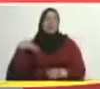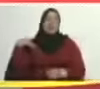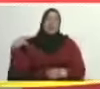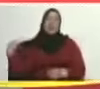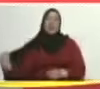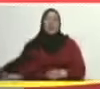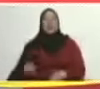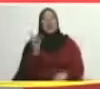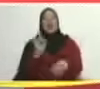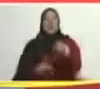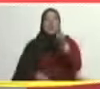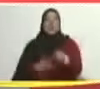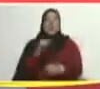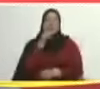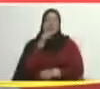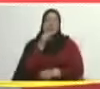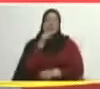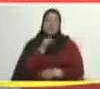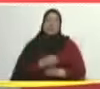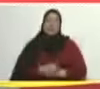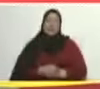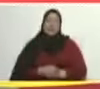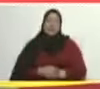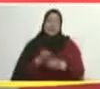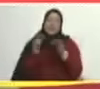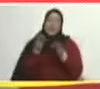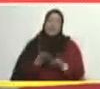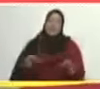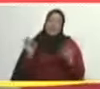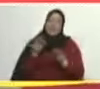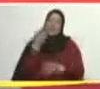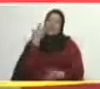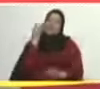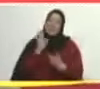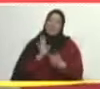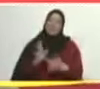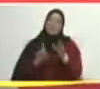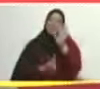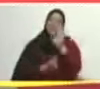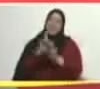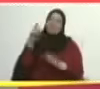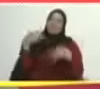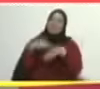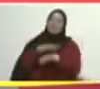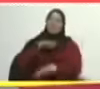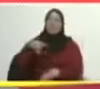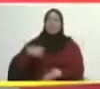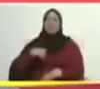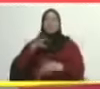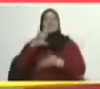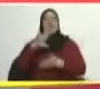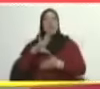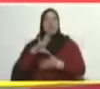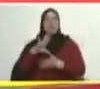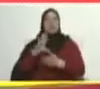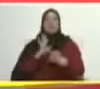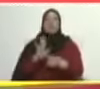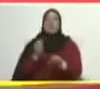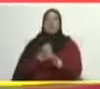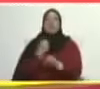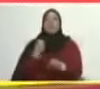desvelos y acciones en función de la emancipación y el desarrollo de nuestra América, demostraron